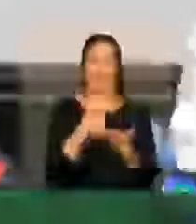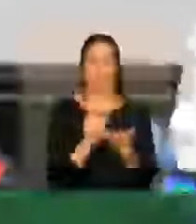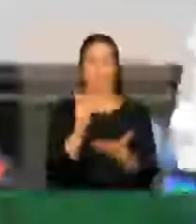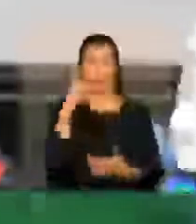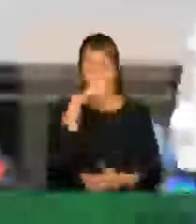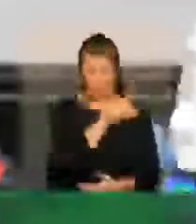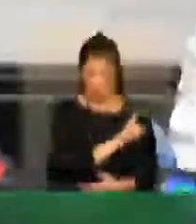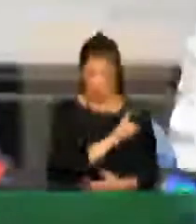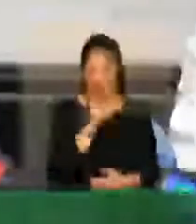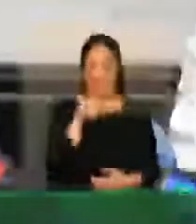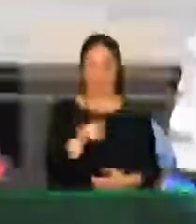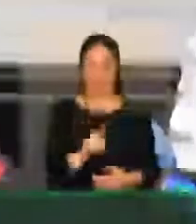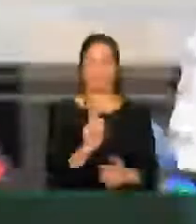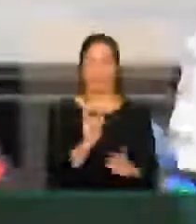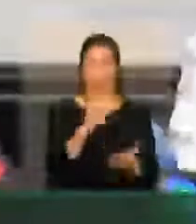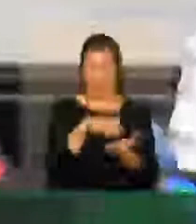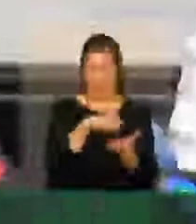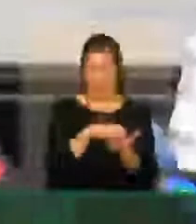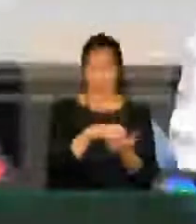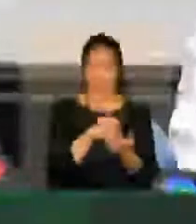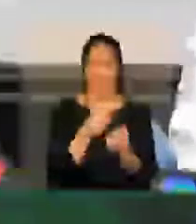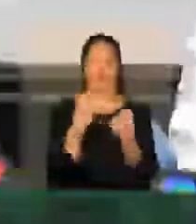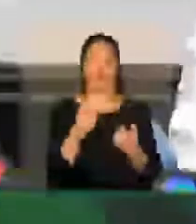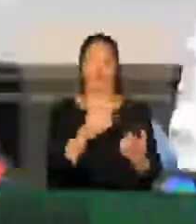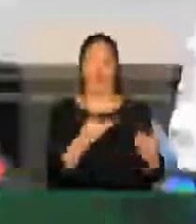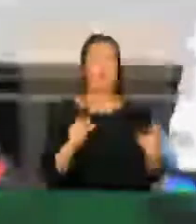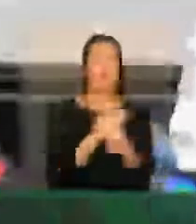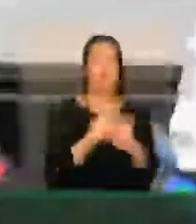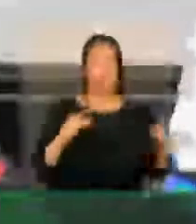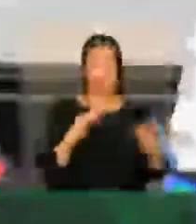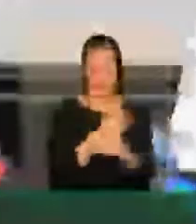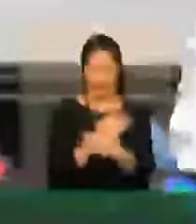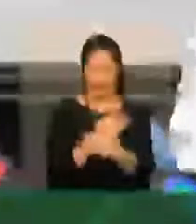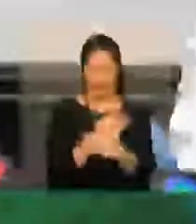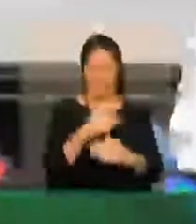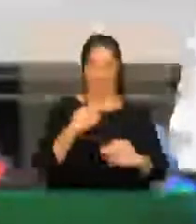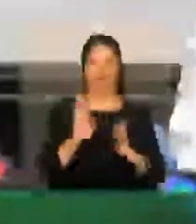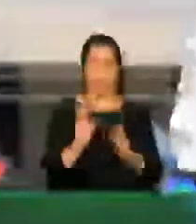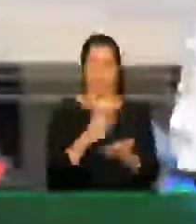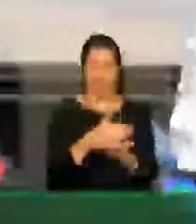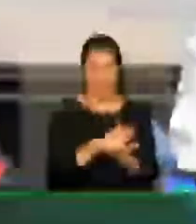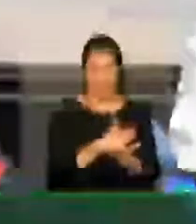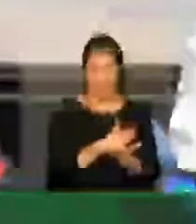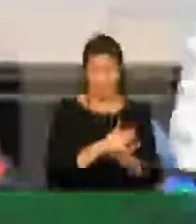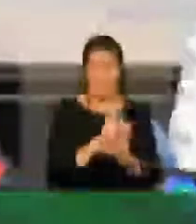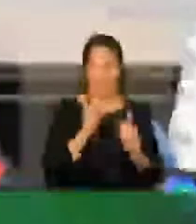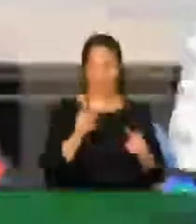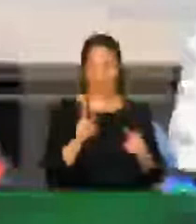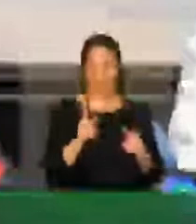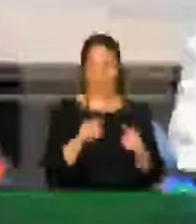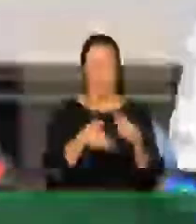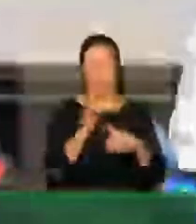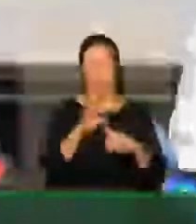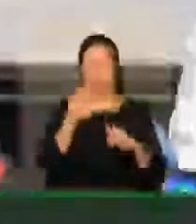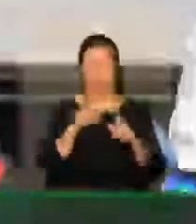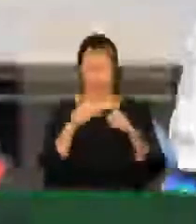Tacuarembó, que pueda dar movilidad a la Republicana en la frontera y hacia Cerro Largo